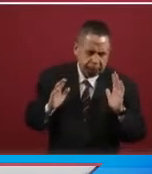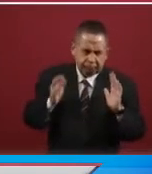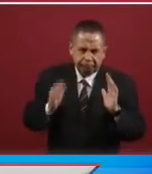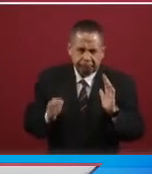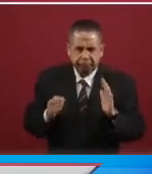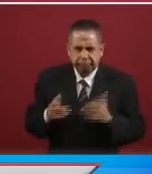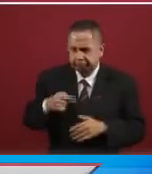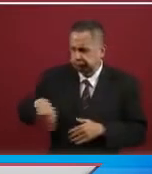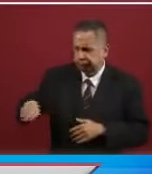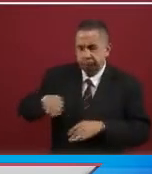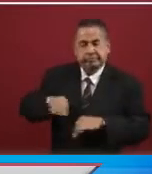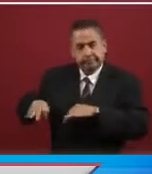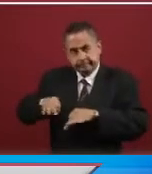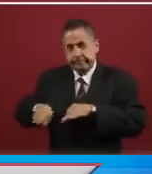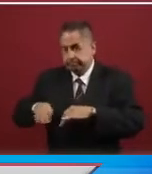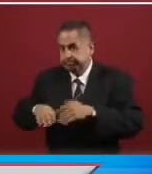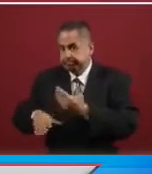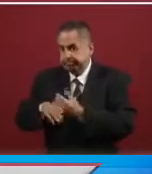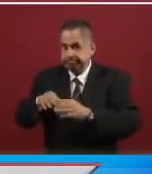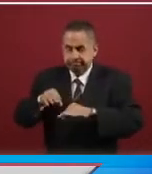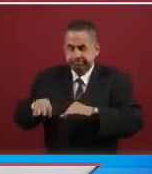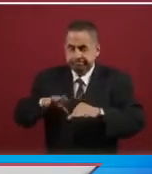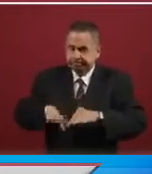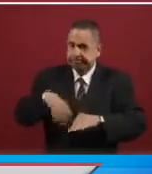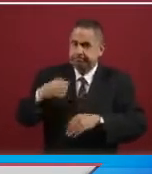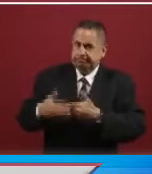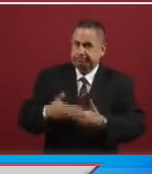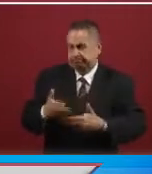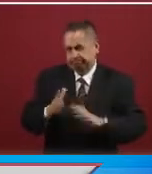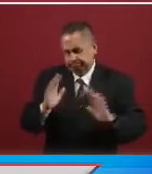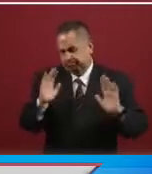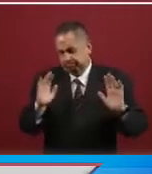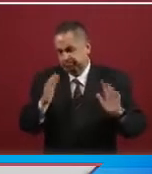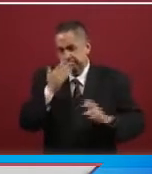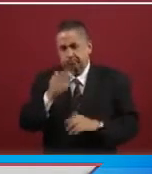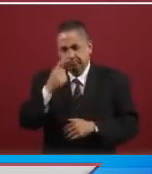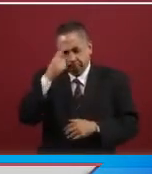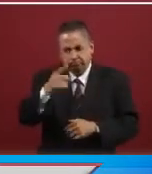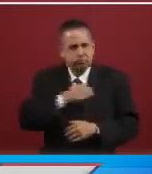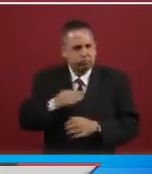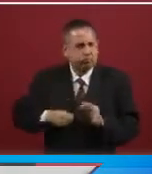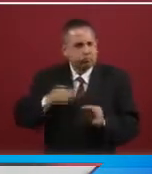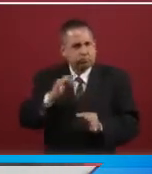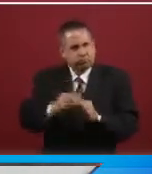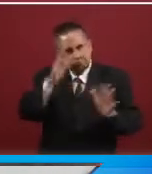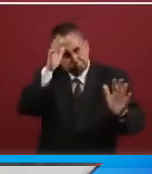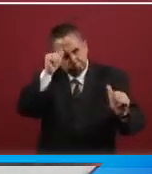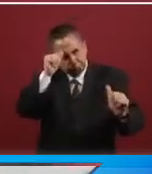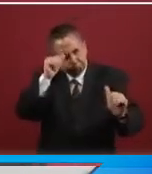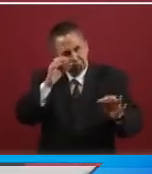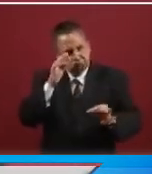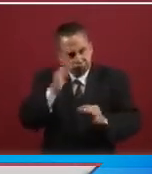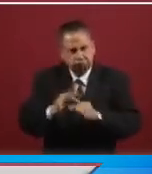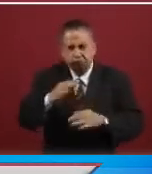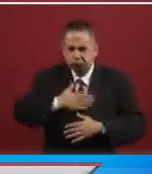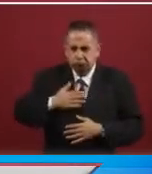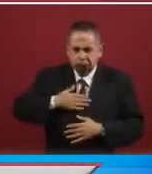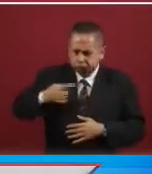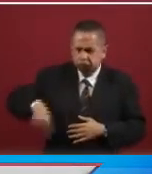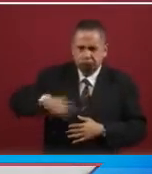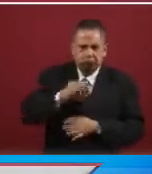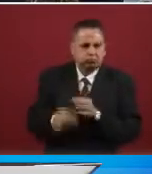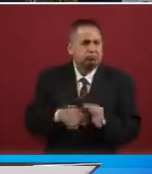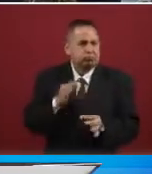estamos haciendo un esfuerzo para cumplir el compromiso celebra el reconocimiento